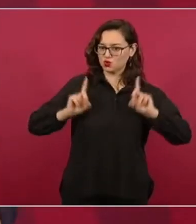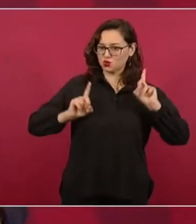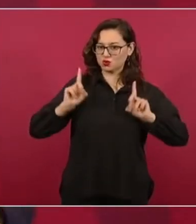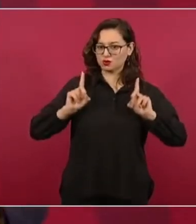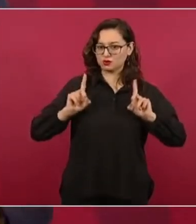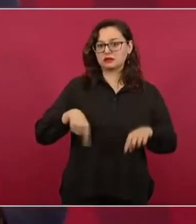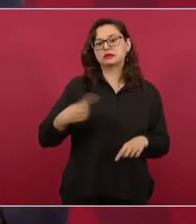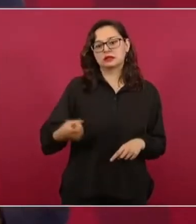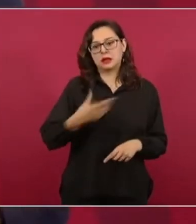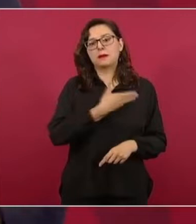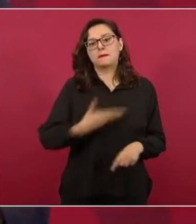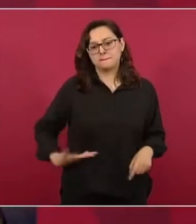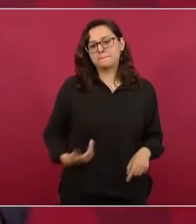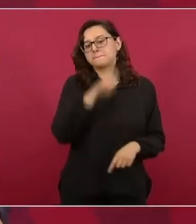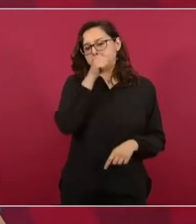Presidente Juárez sí.